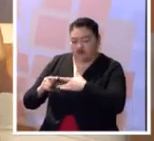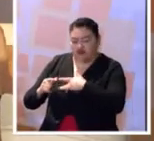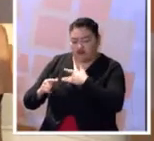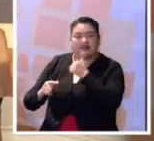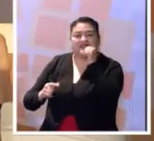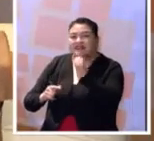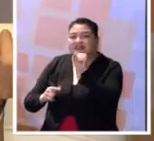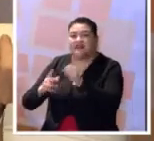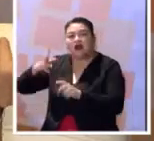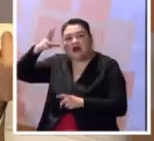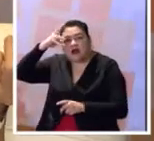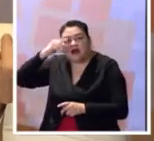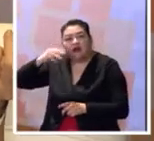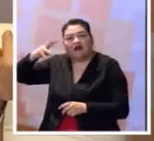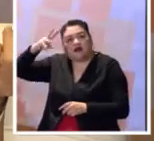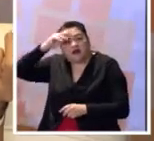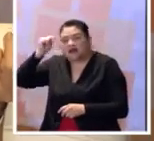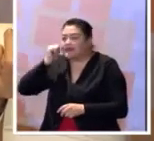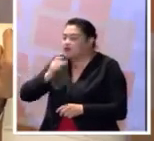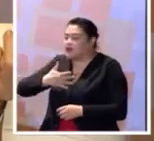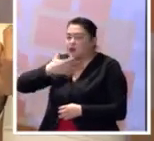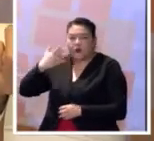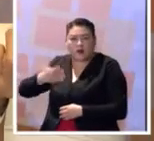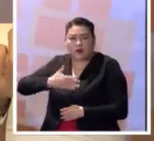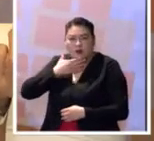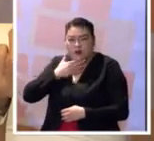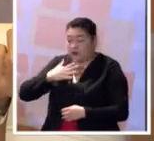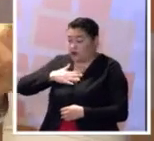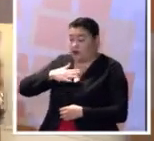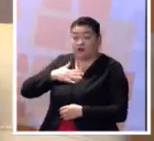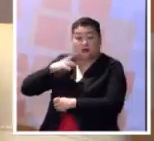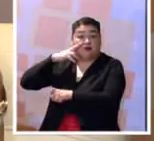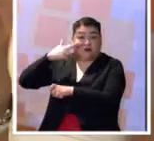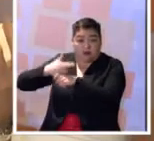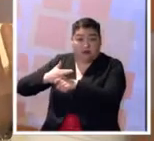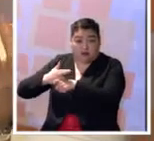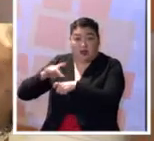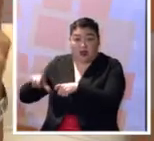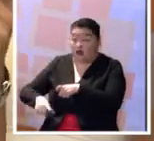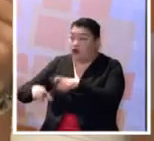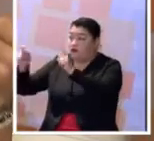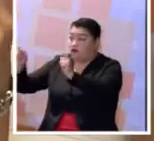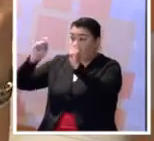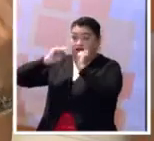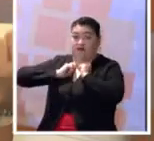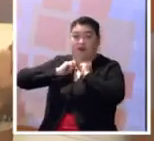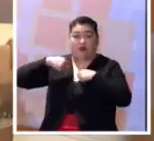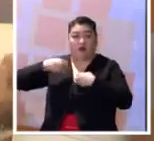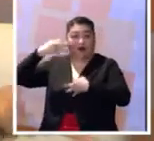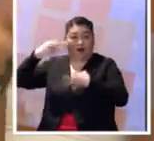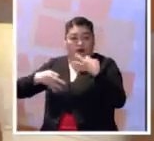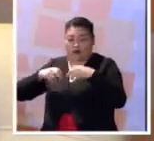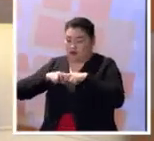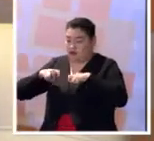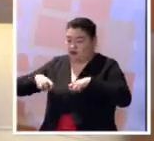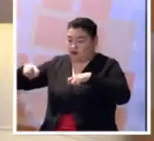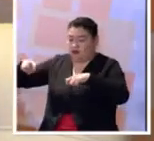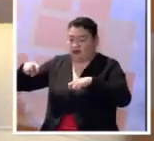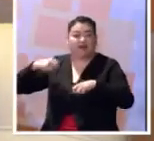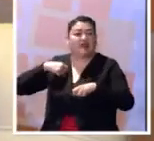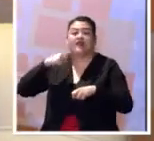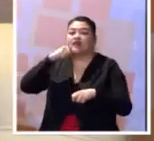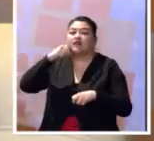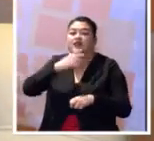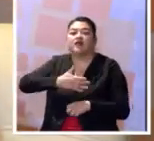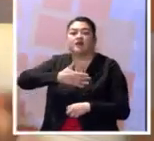formación. Y sí nos obliga, como funcionarias y funcionarios públicos, educarnos en el respeto, en el trato digno y en el plano